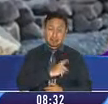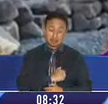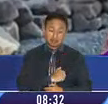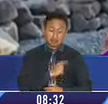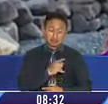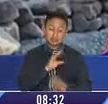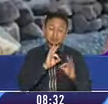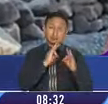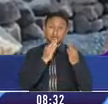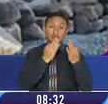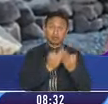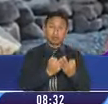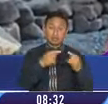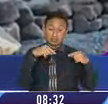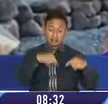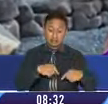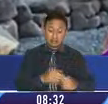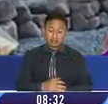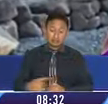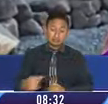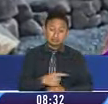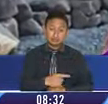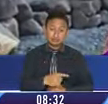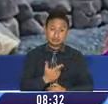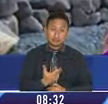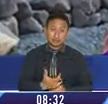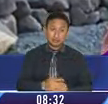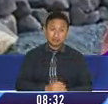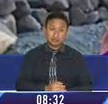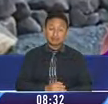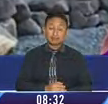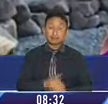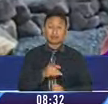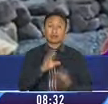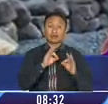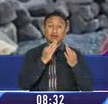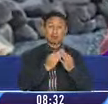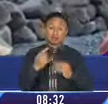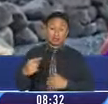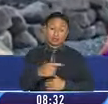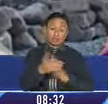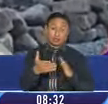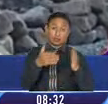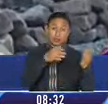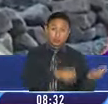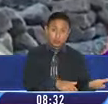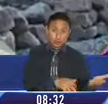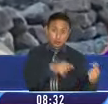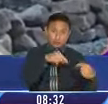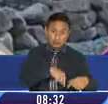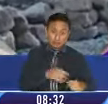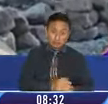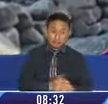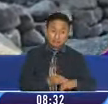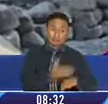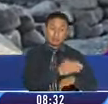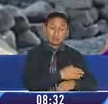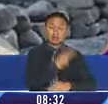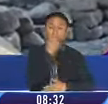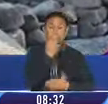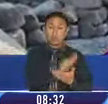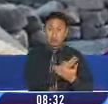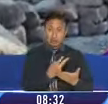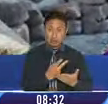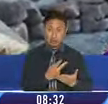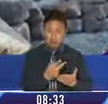familia está sobreviviendo con el cuerpo de una persona que lamentablemente falleció hace más de